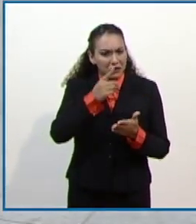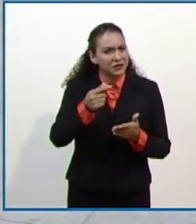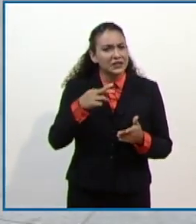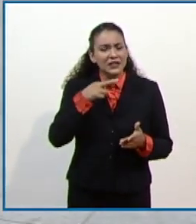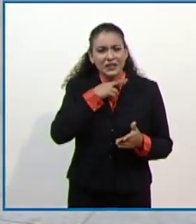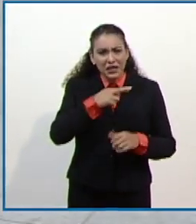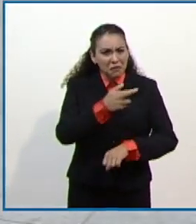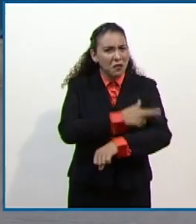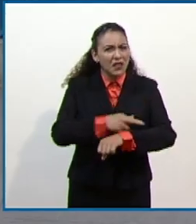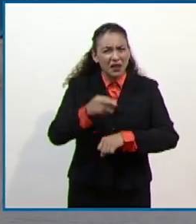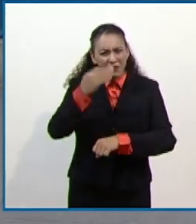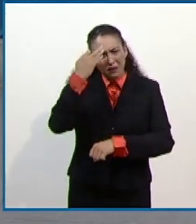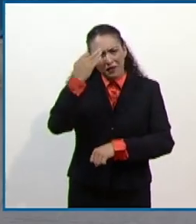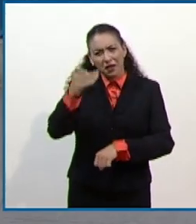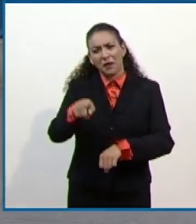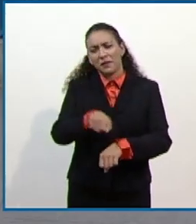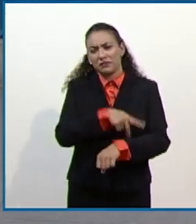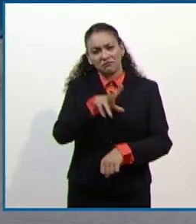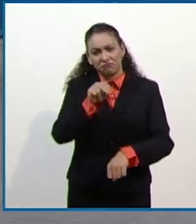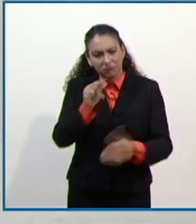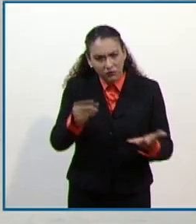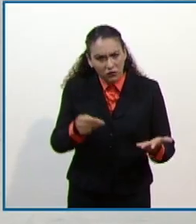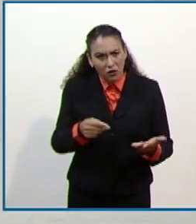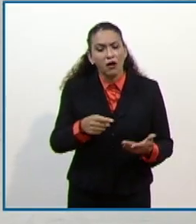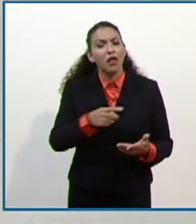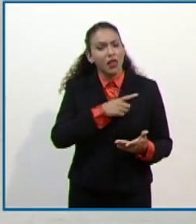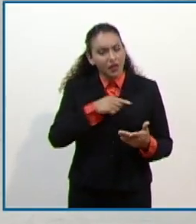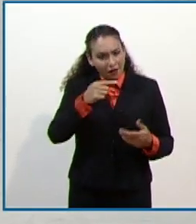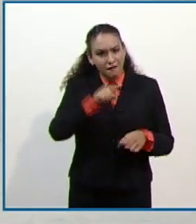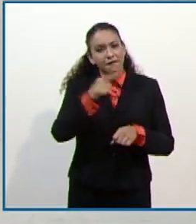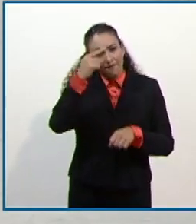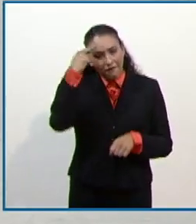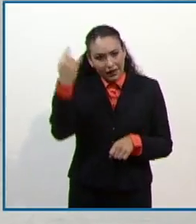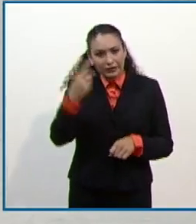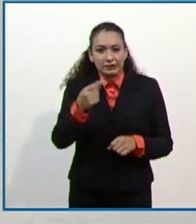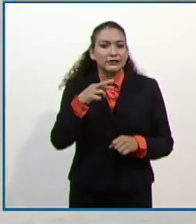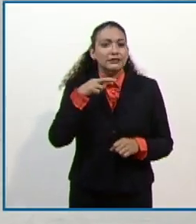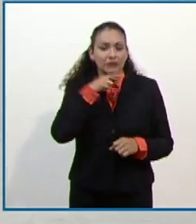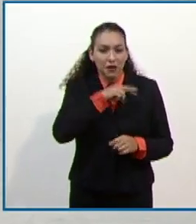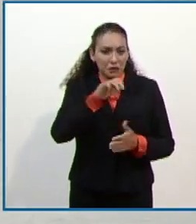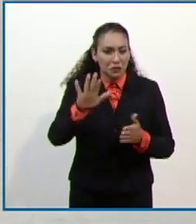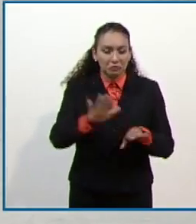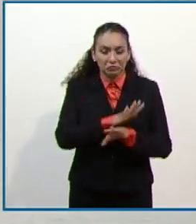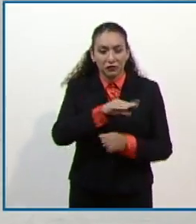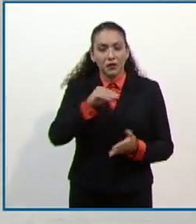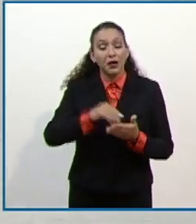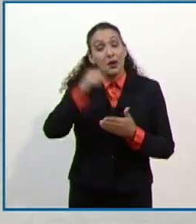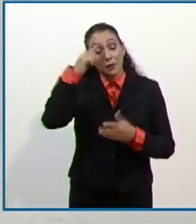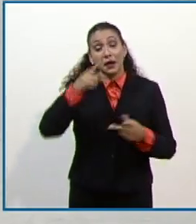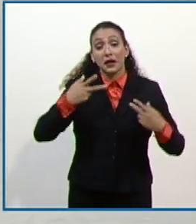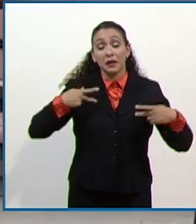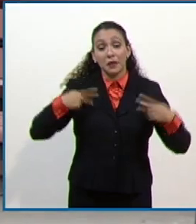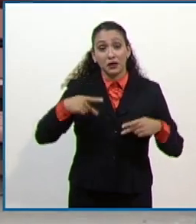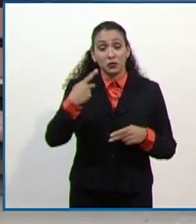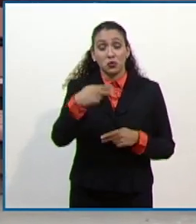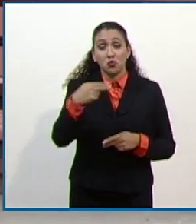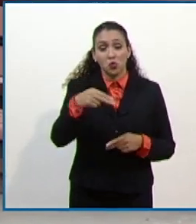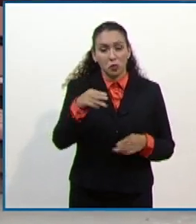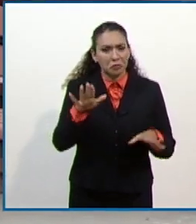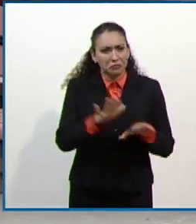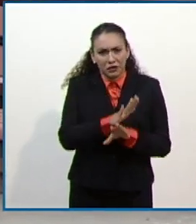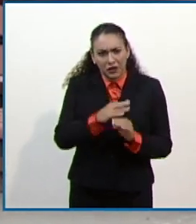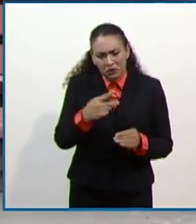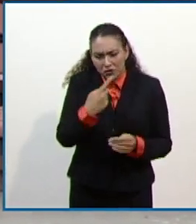procedimiento administrativo no satisface los estándares de sencillez y expeditez para ejercer el derecho al nombre y por obstaculizar